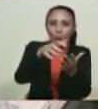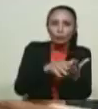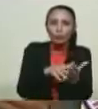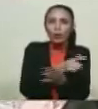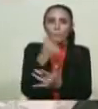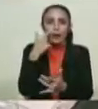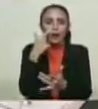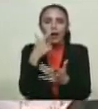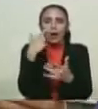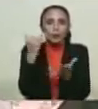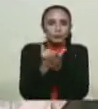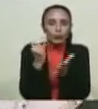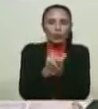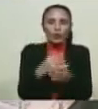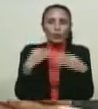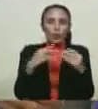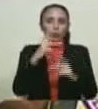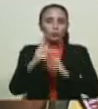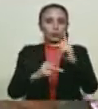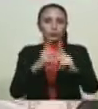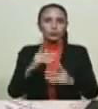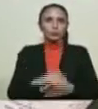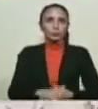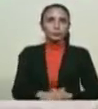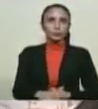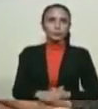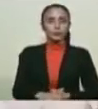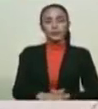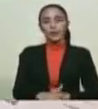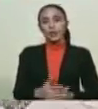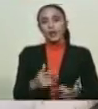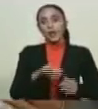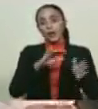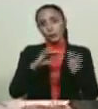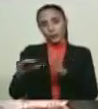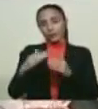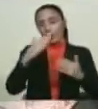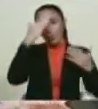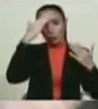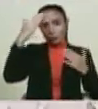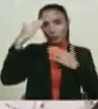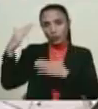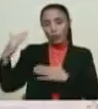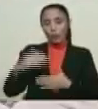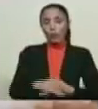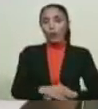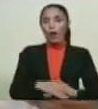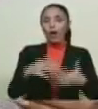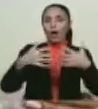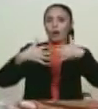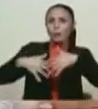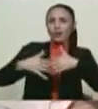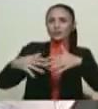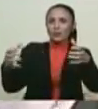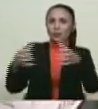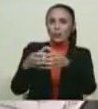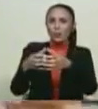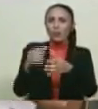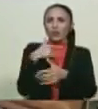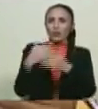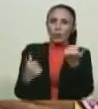nosotros bautizamos ahora con el nombre de Juana María, en honor a esa niña de 5 meses que nos